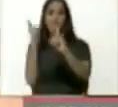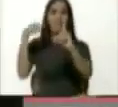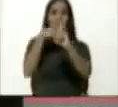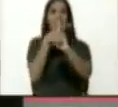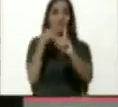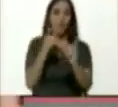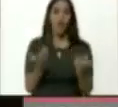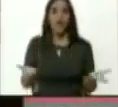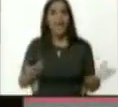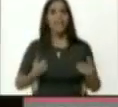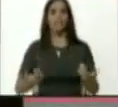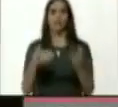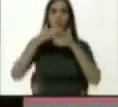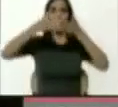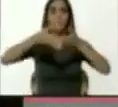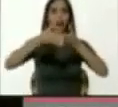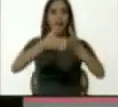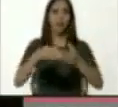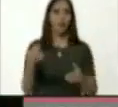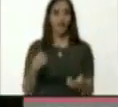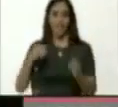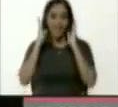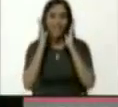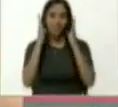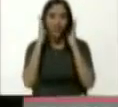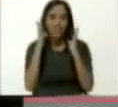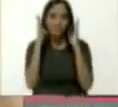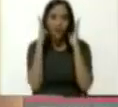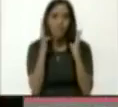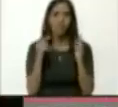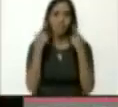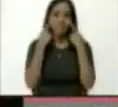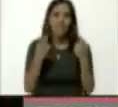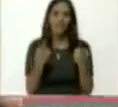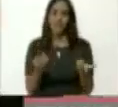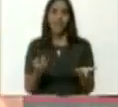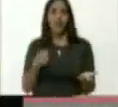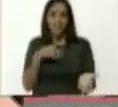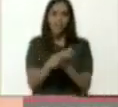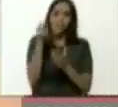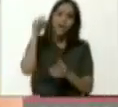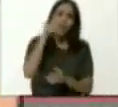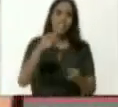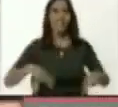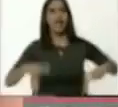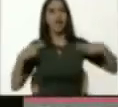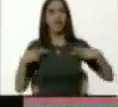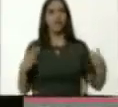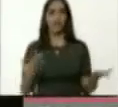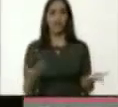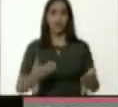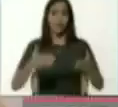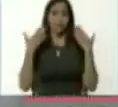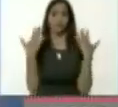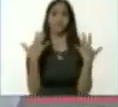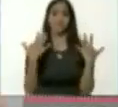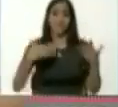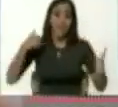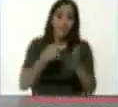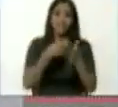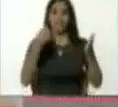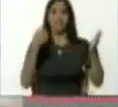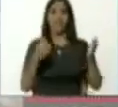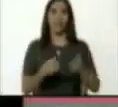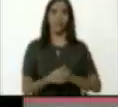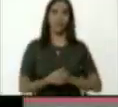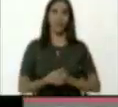Es que esto es un barco. Atención, iceberg en proa. Es lo que te ha pasado a ti en la vida. ¡Hasta se ha estrellado! ¡No